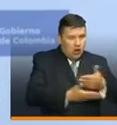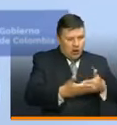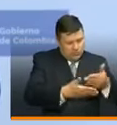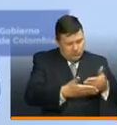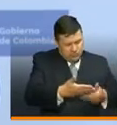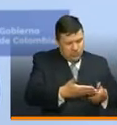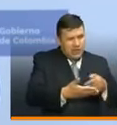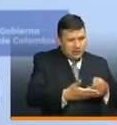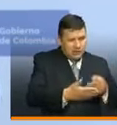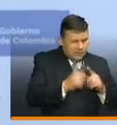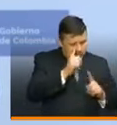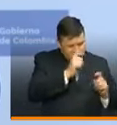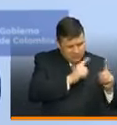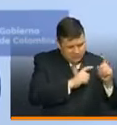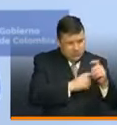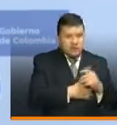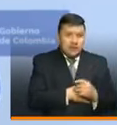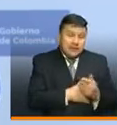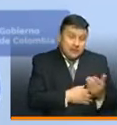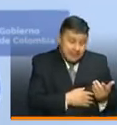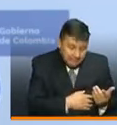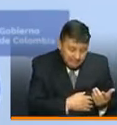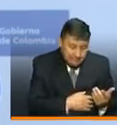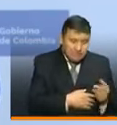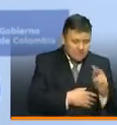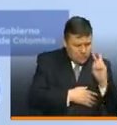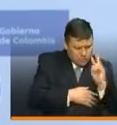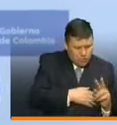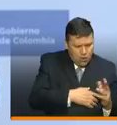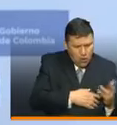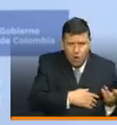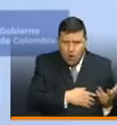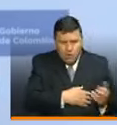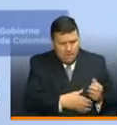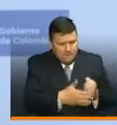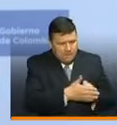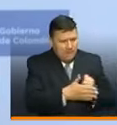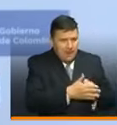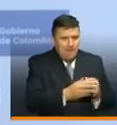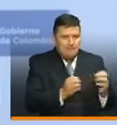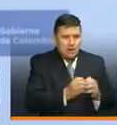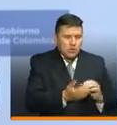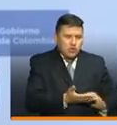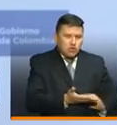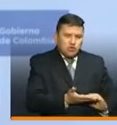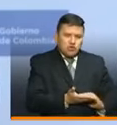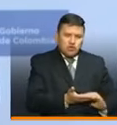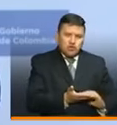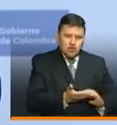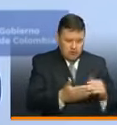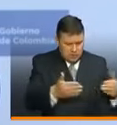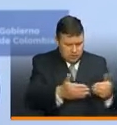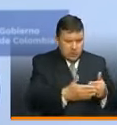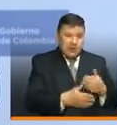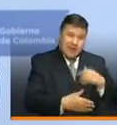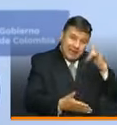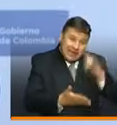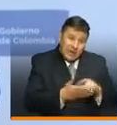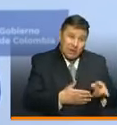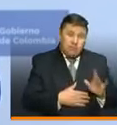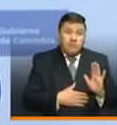recibido, analizándolo y viendo cómo podemos impulsar para tener más soluciones para pacientes. Yo creo